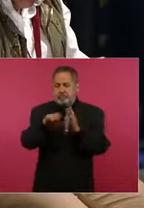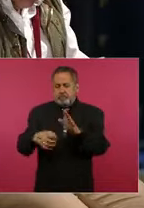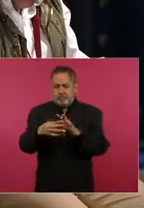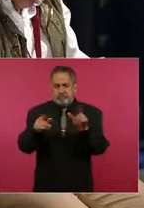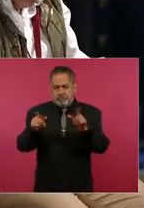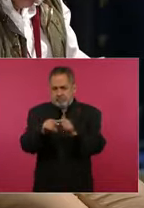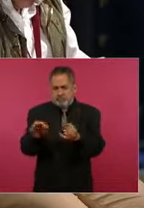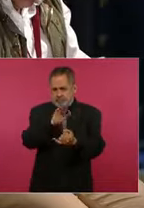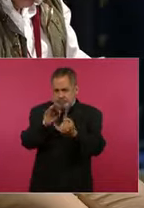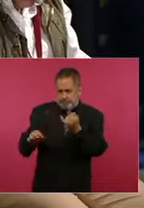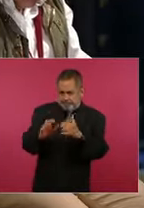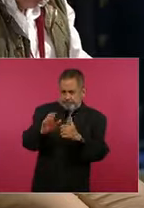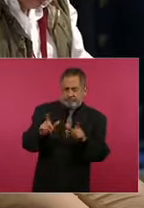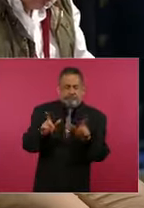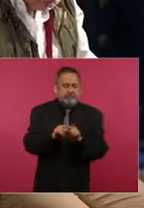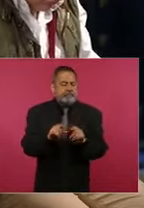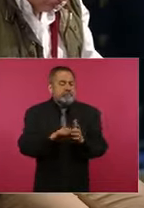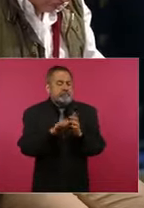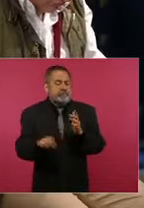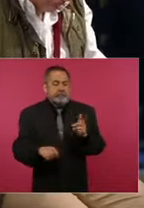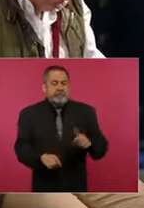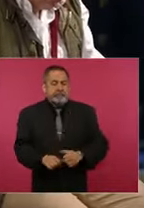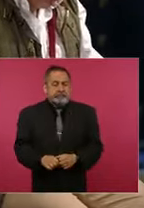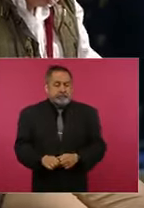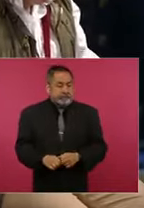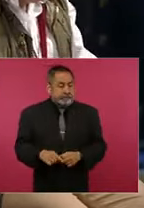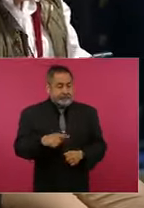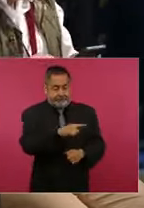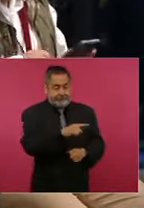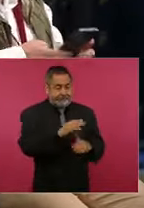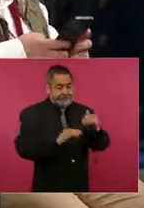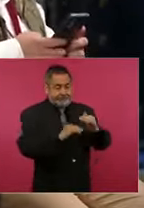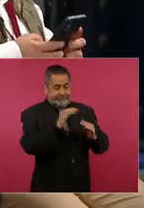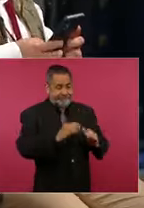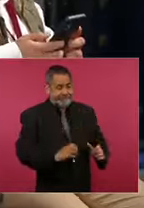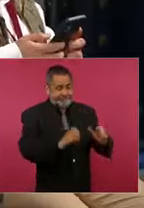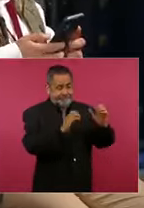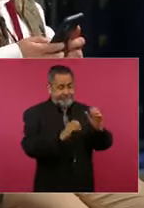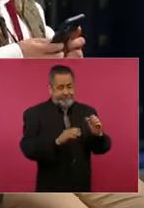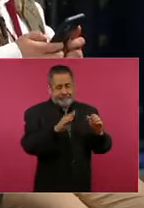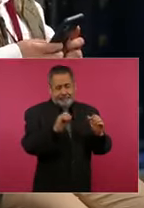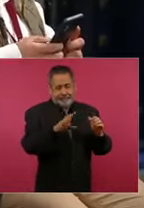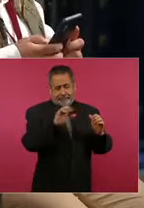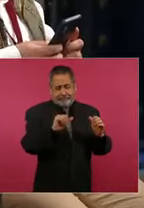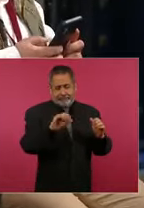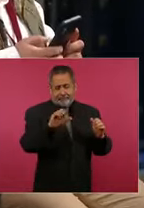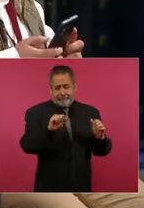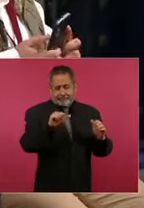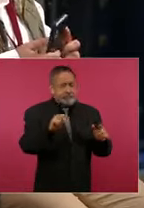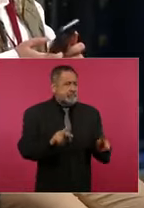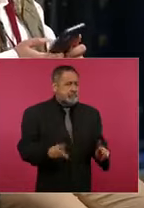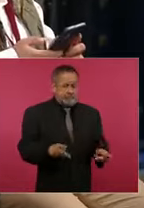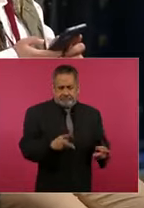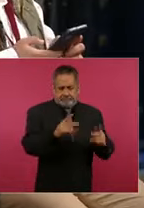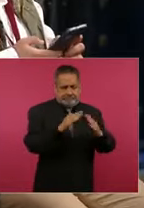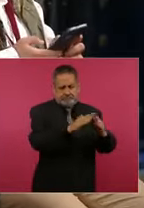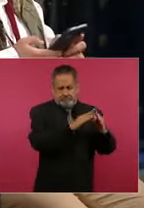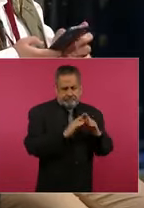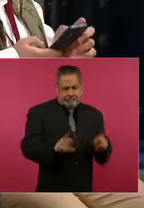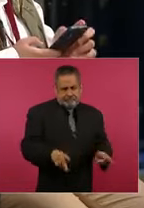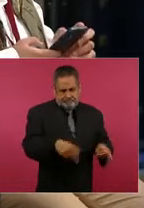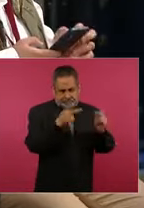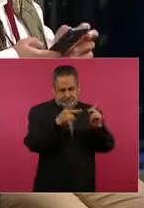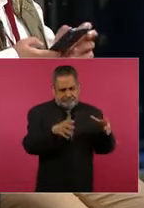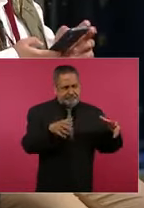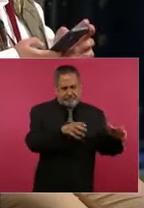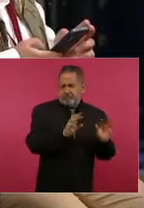ya con esto termino. Este desarrollo, Govacasa, vende las casas en los